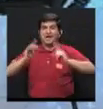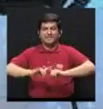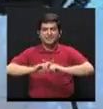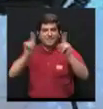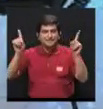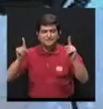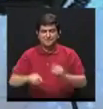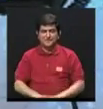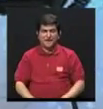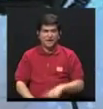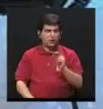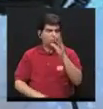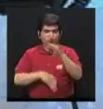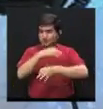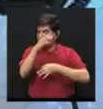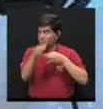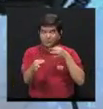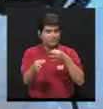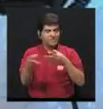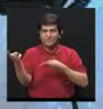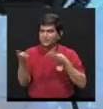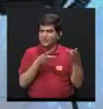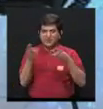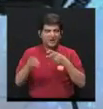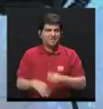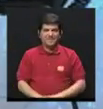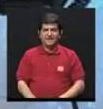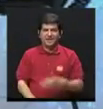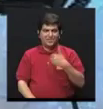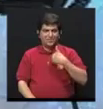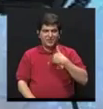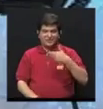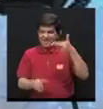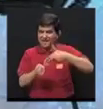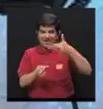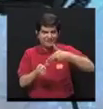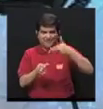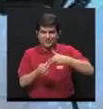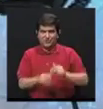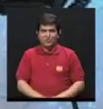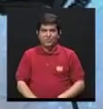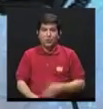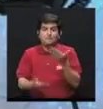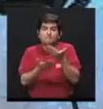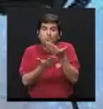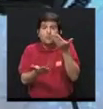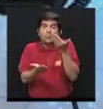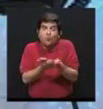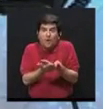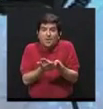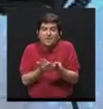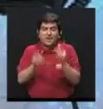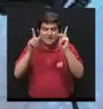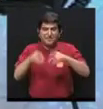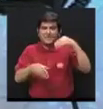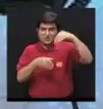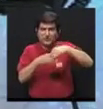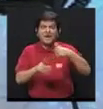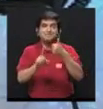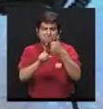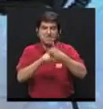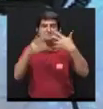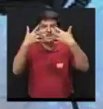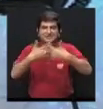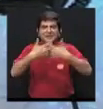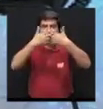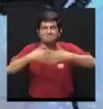va a sustituir al mercado del petróleo, ni al petróleo. De hecho, la prueba fehaciente es que los que están invirtiendo son las propias petroleras.